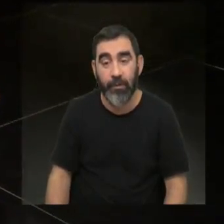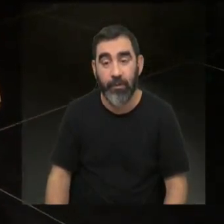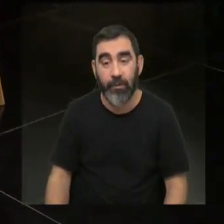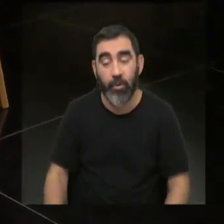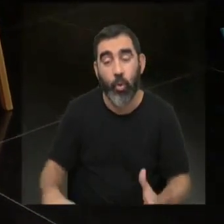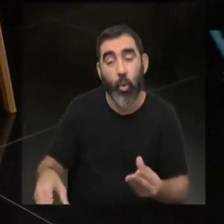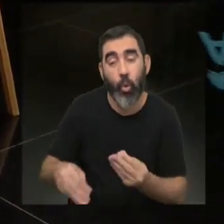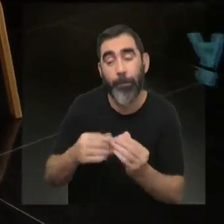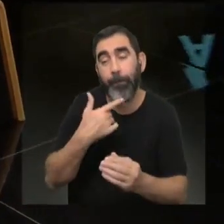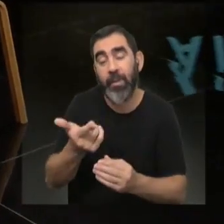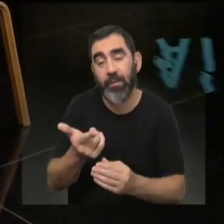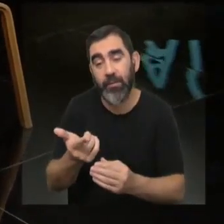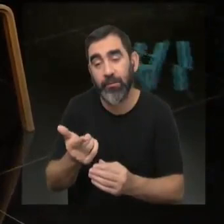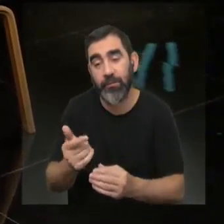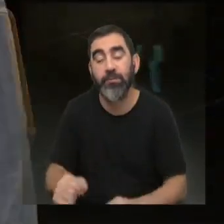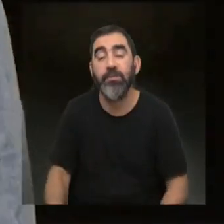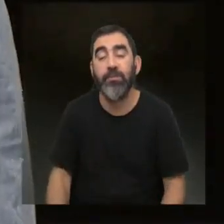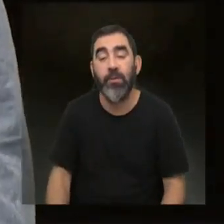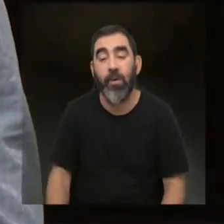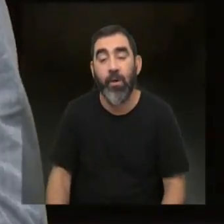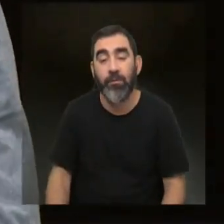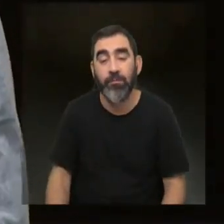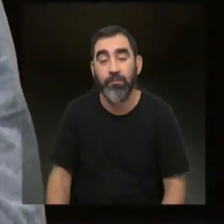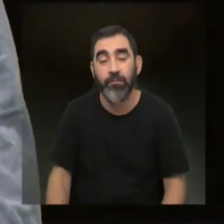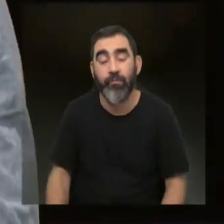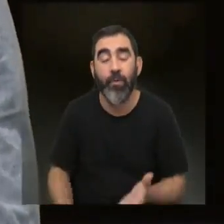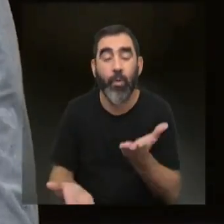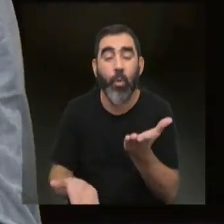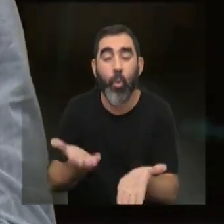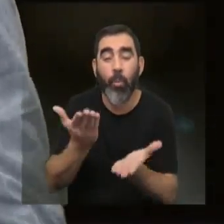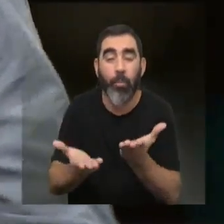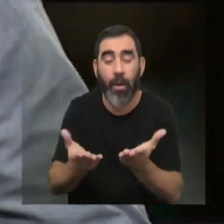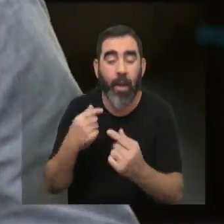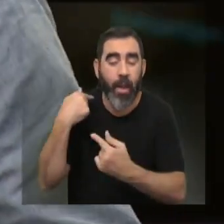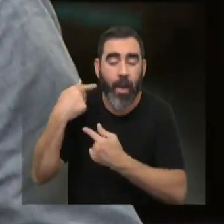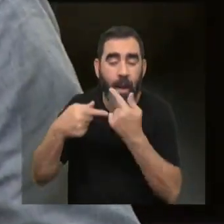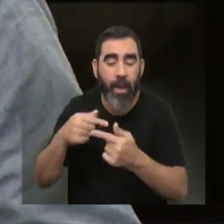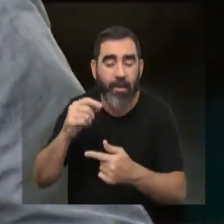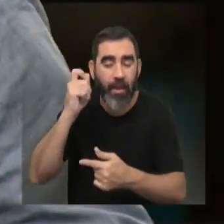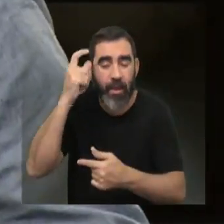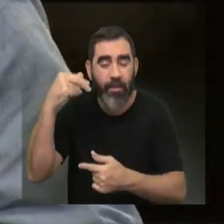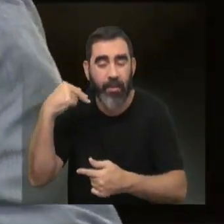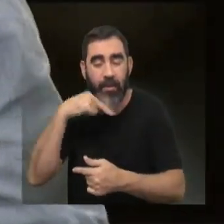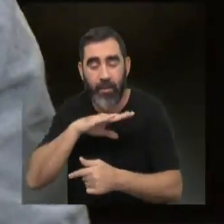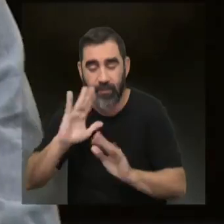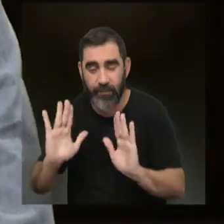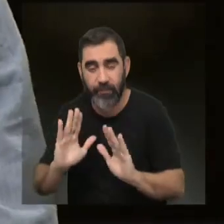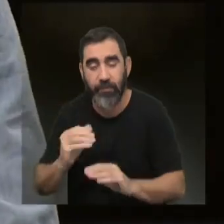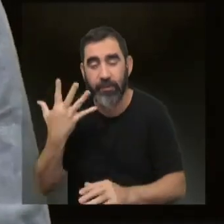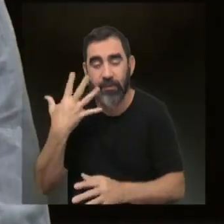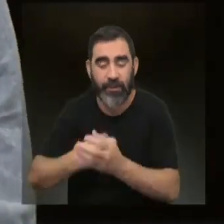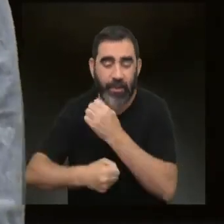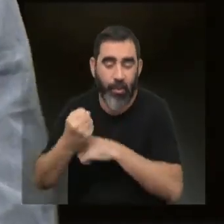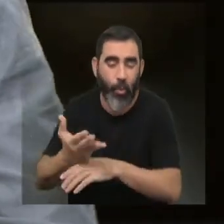completar un poco un ejemplo que yo uso es, para compararla con, si querés, la IA un poco clásica que por ahí estábamos acostumbrados 5 o 6 años